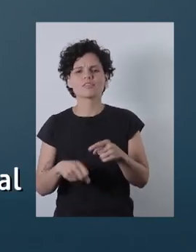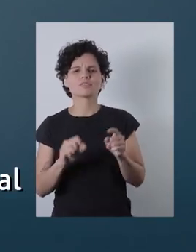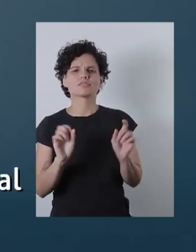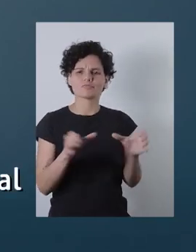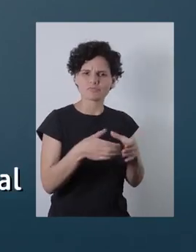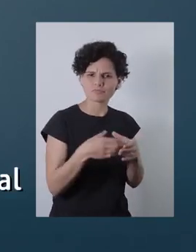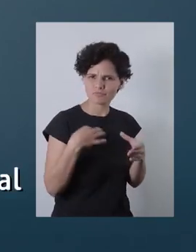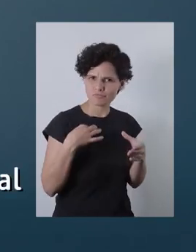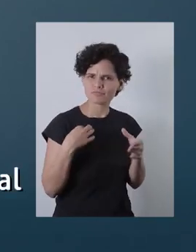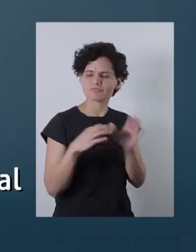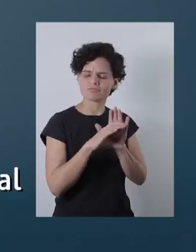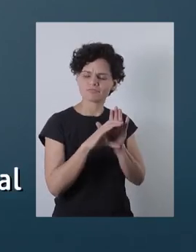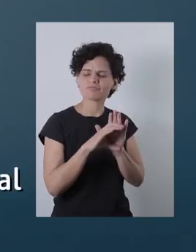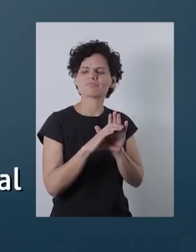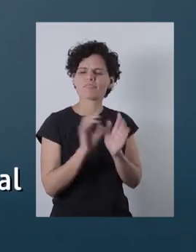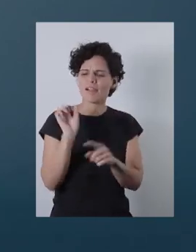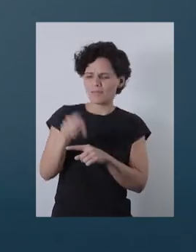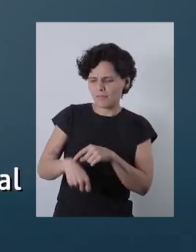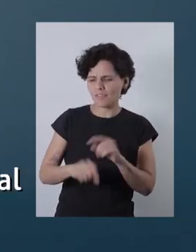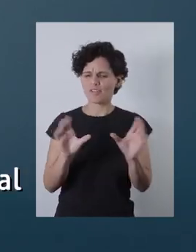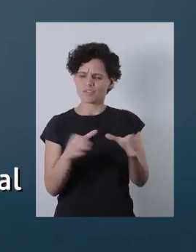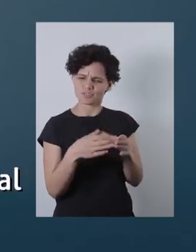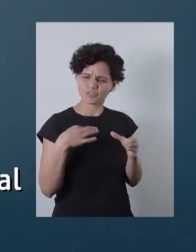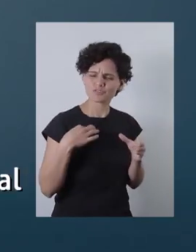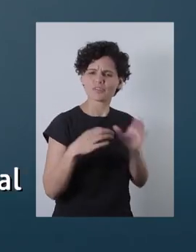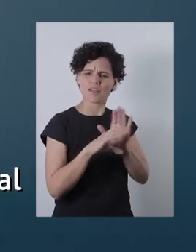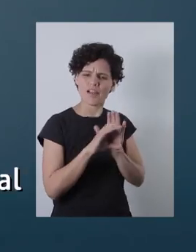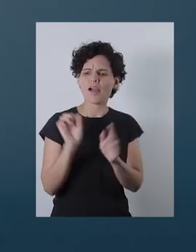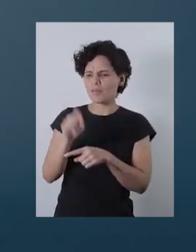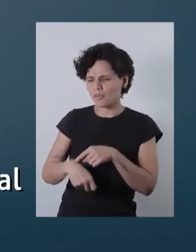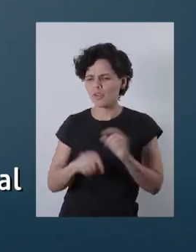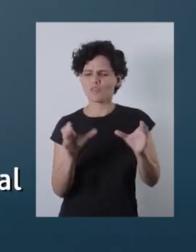Apruebo convención constitucional. Apruebo